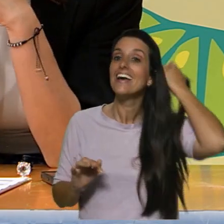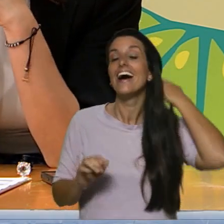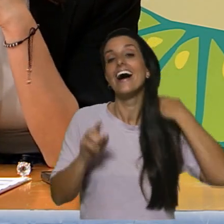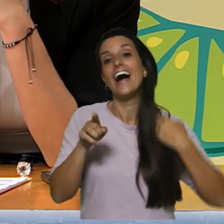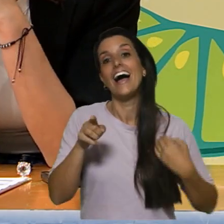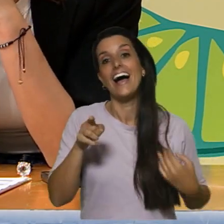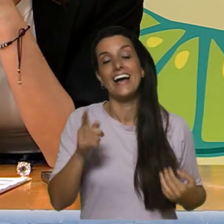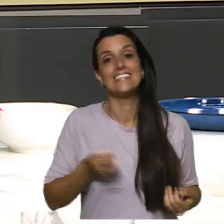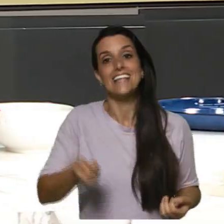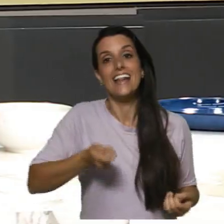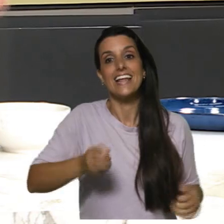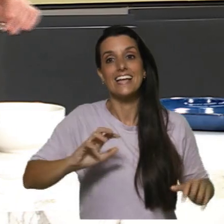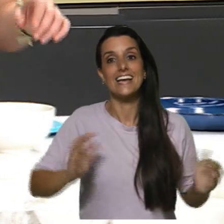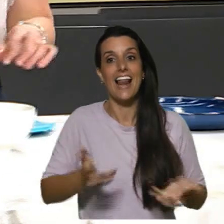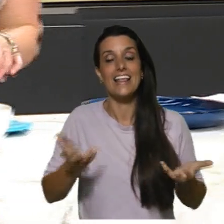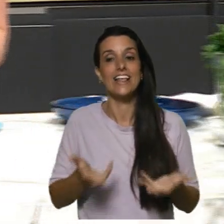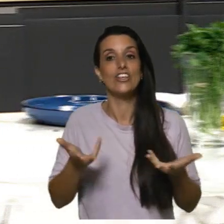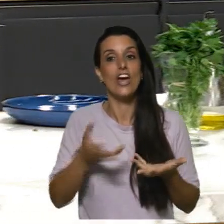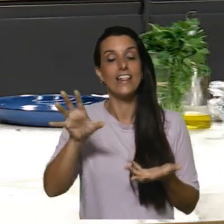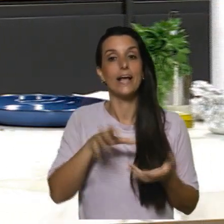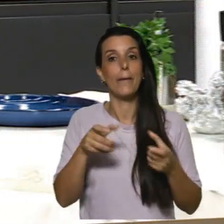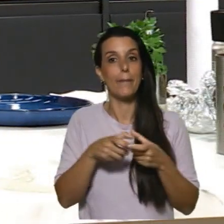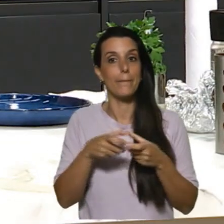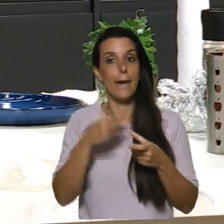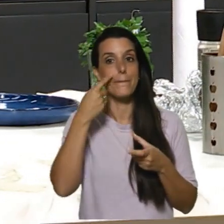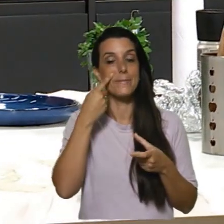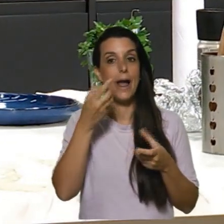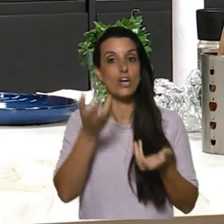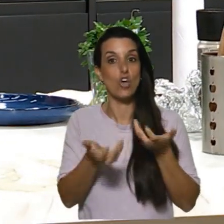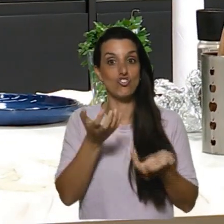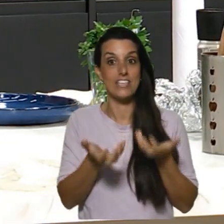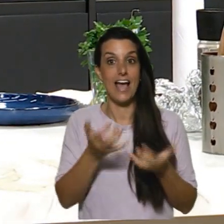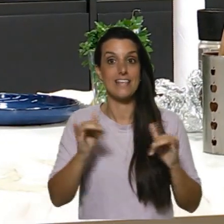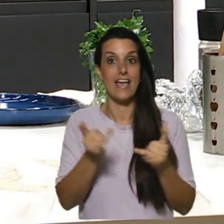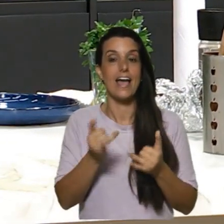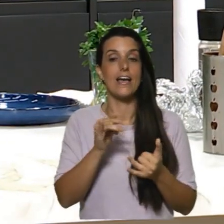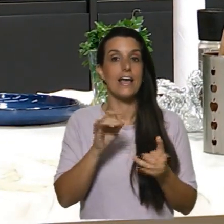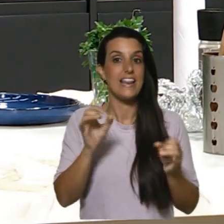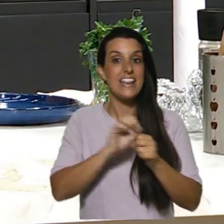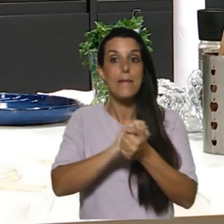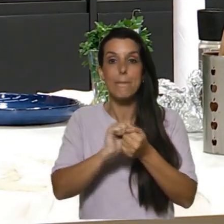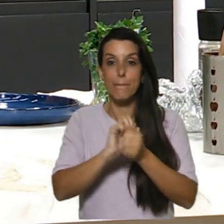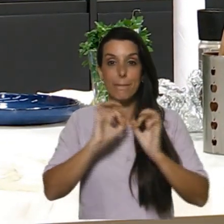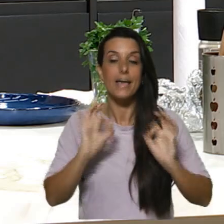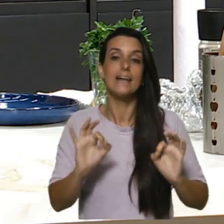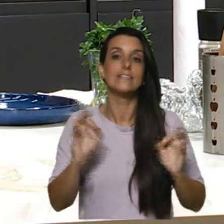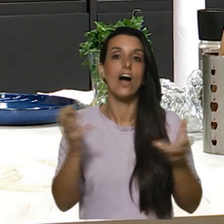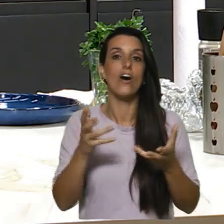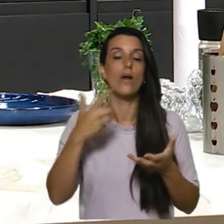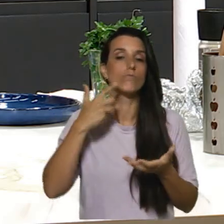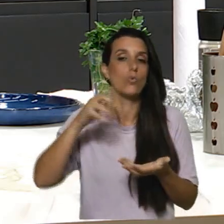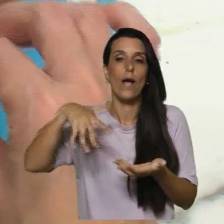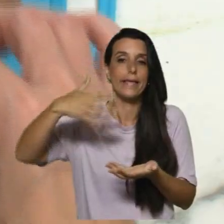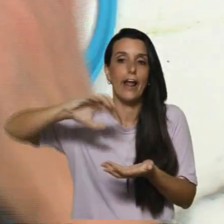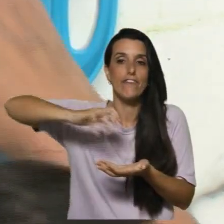sartén, Paulini? Estoy calentando la sartén y estoy agarrando las papas. Mirá, las tenés cocidas. Cocidas y limpias. ¿Está? Agarrás un